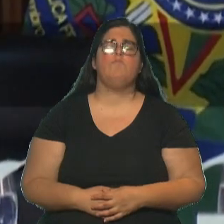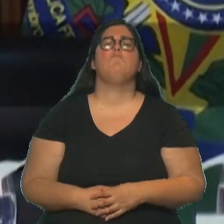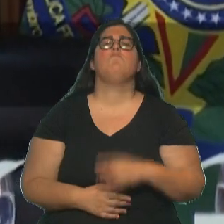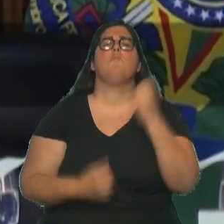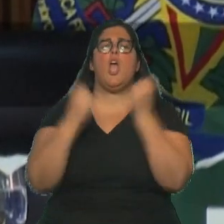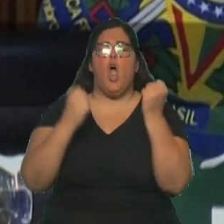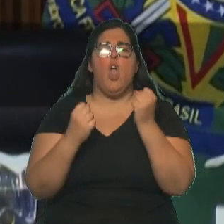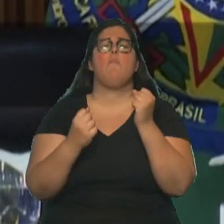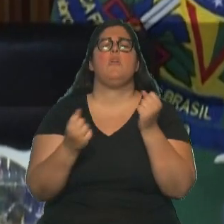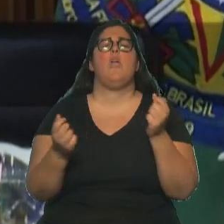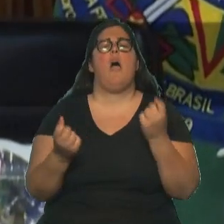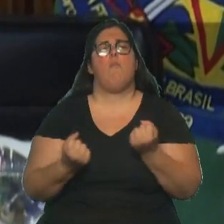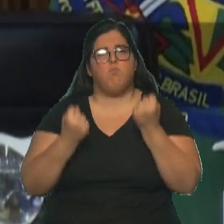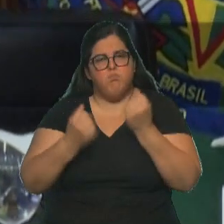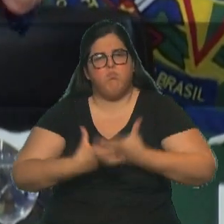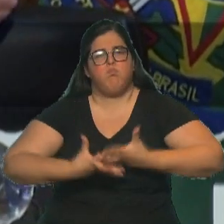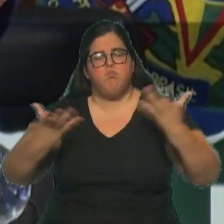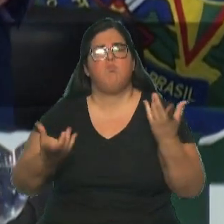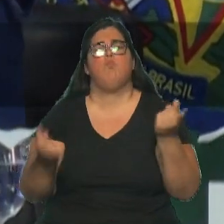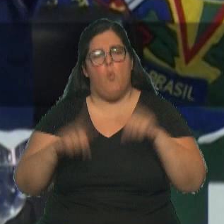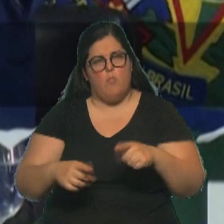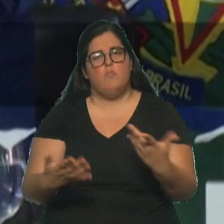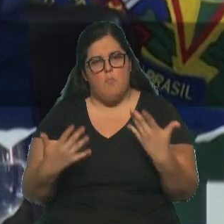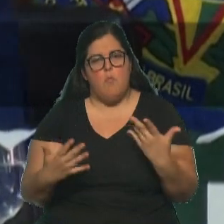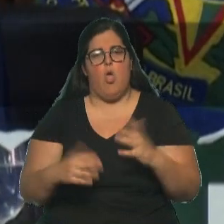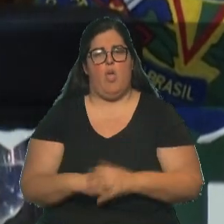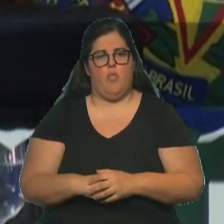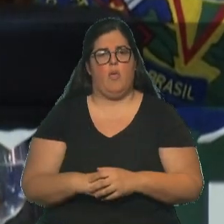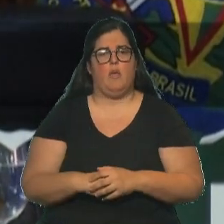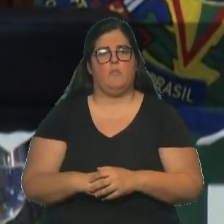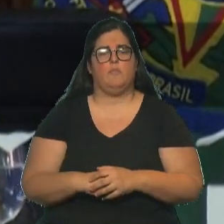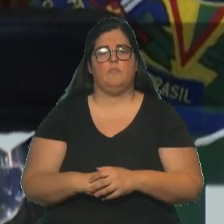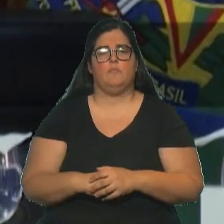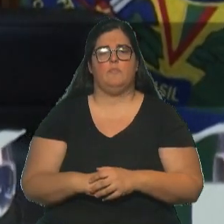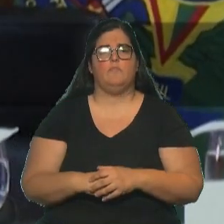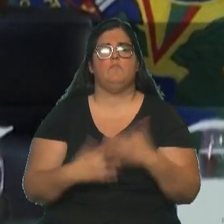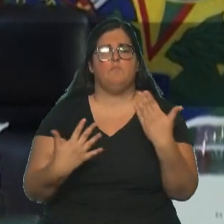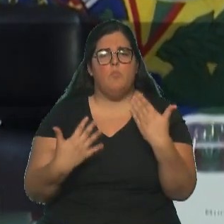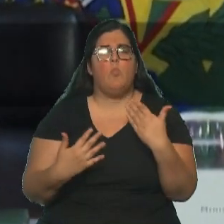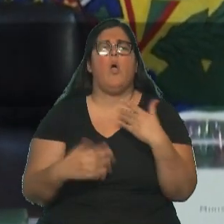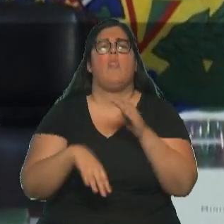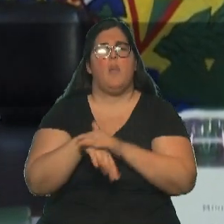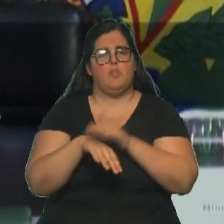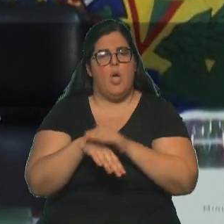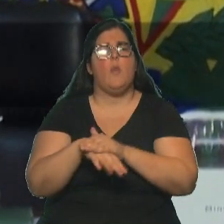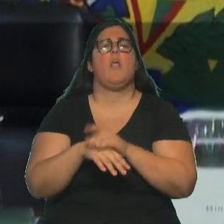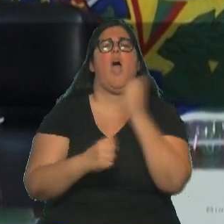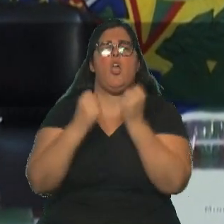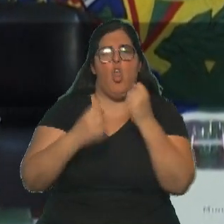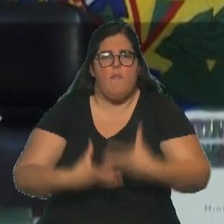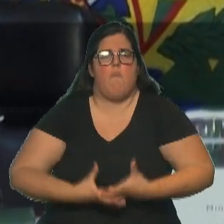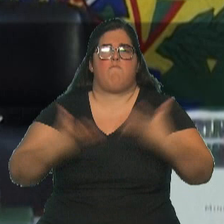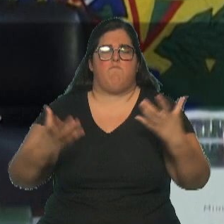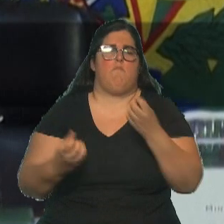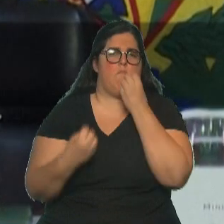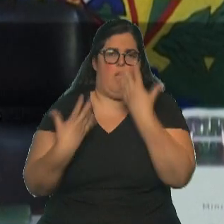possível a gente fazer a economia voltar a crescer, é possível a gente voltar a crescer com muita responsabilidade,